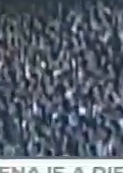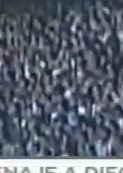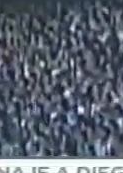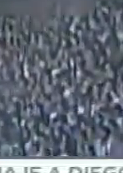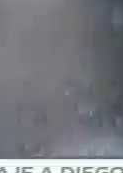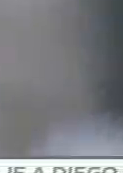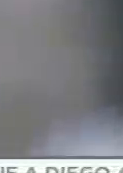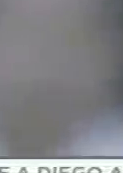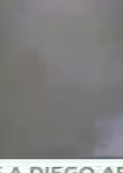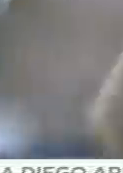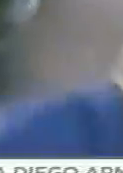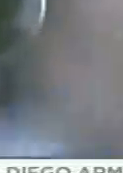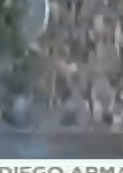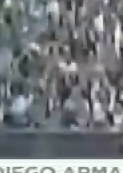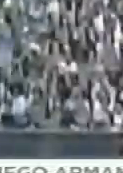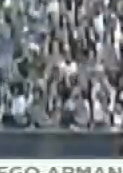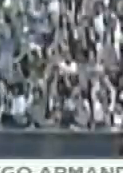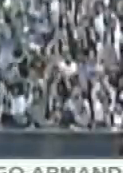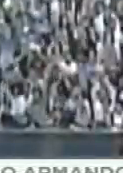la pelota no se mancha.